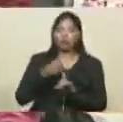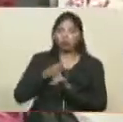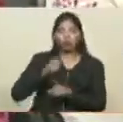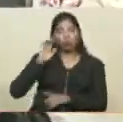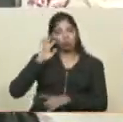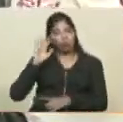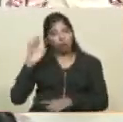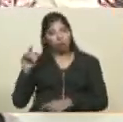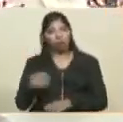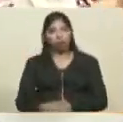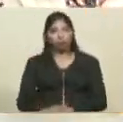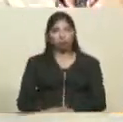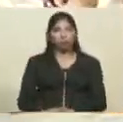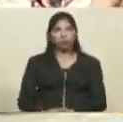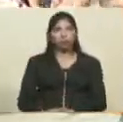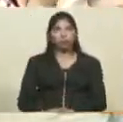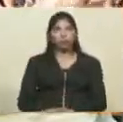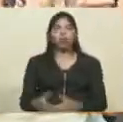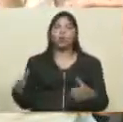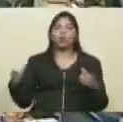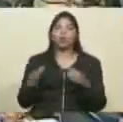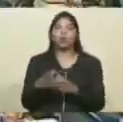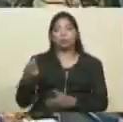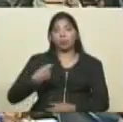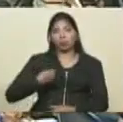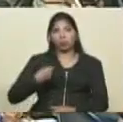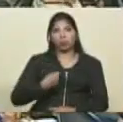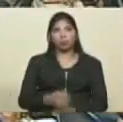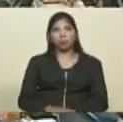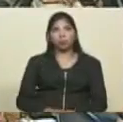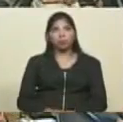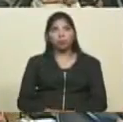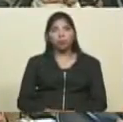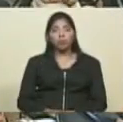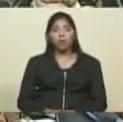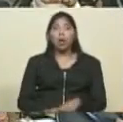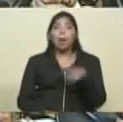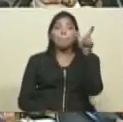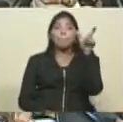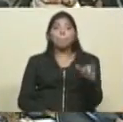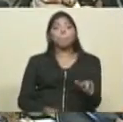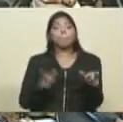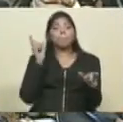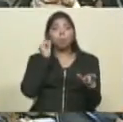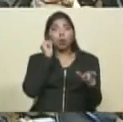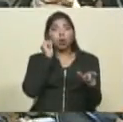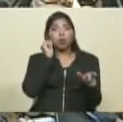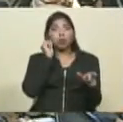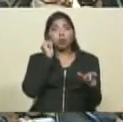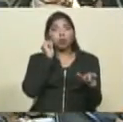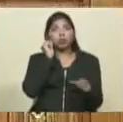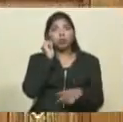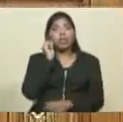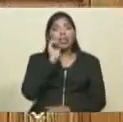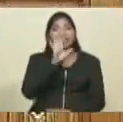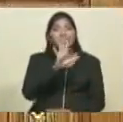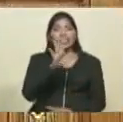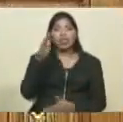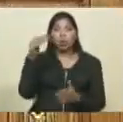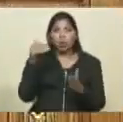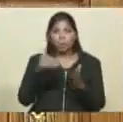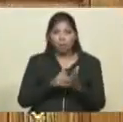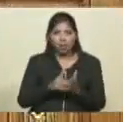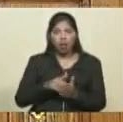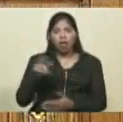Debemos también destacar que Dionisia estuvo dentro de los 5.000